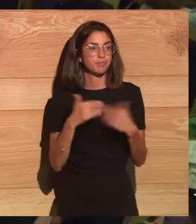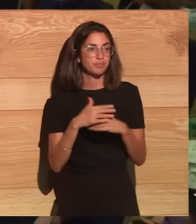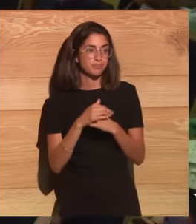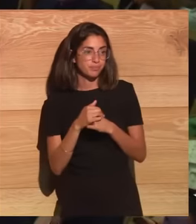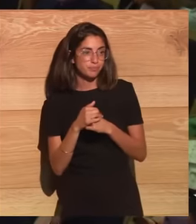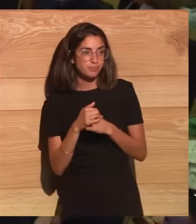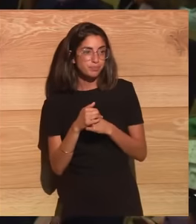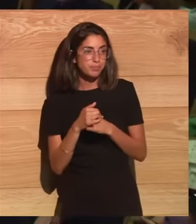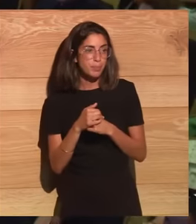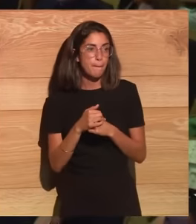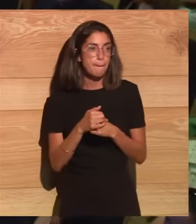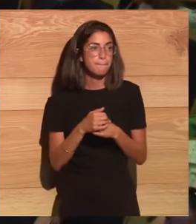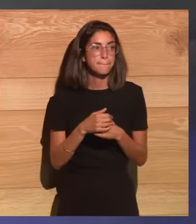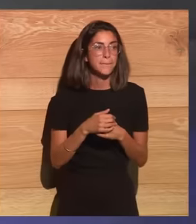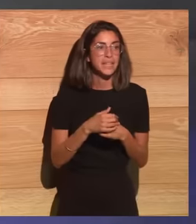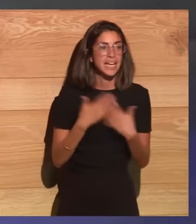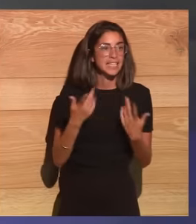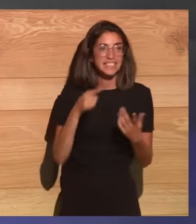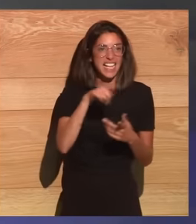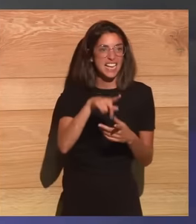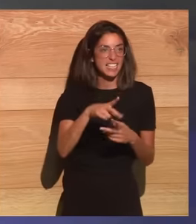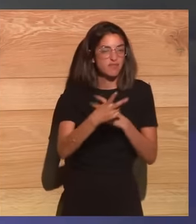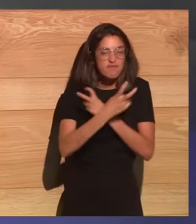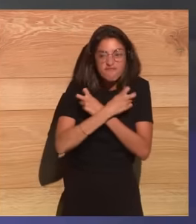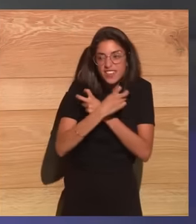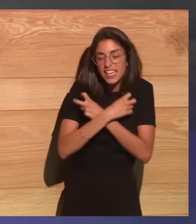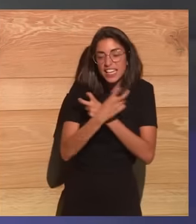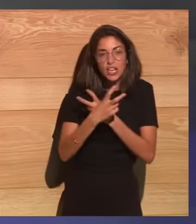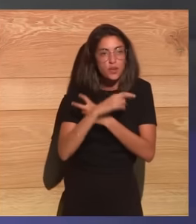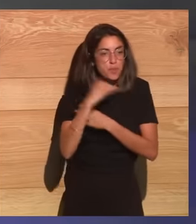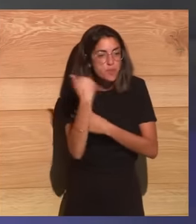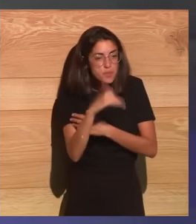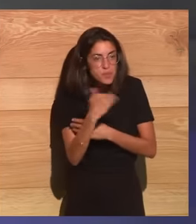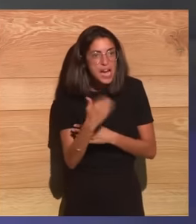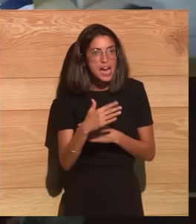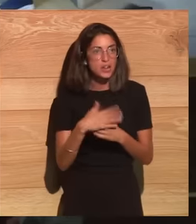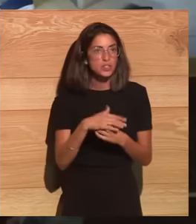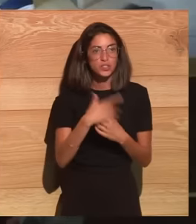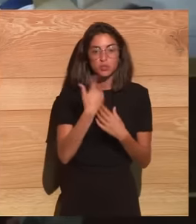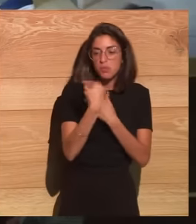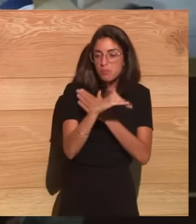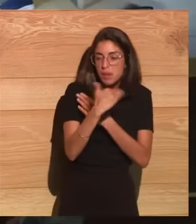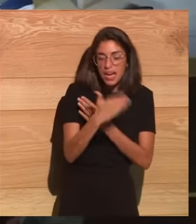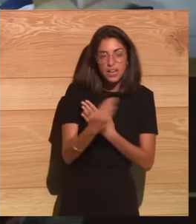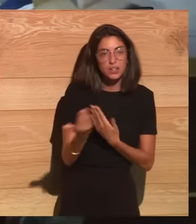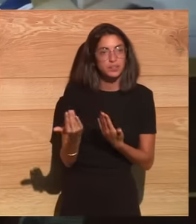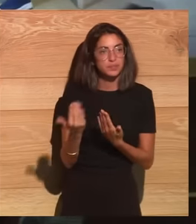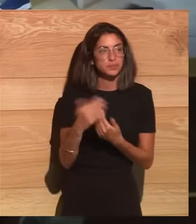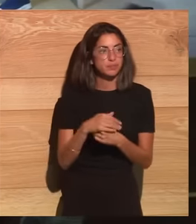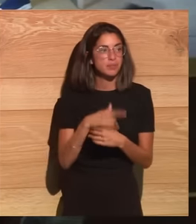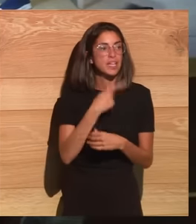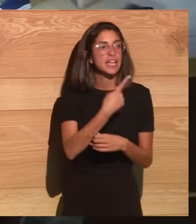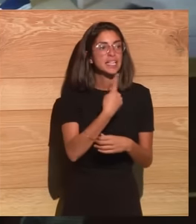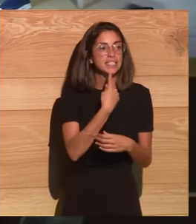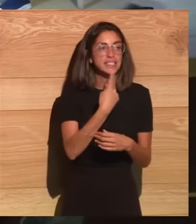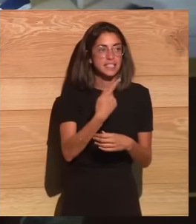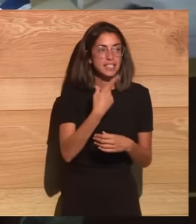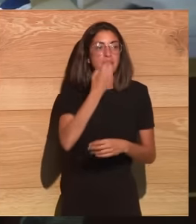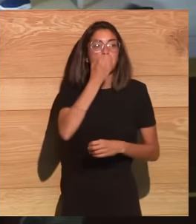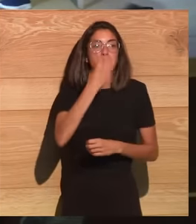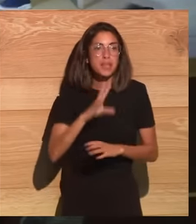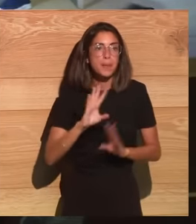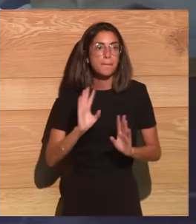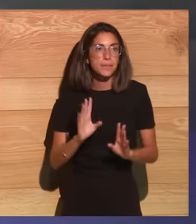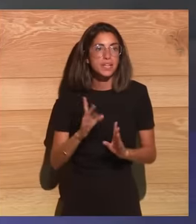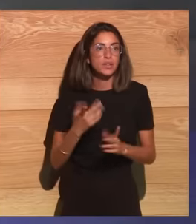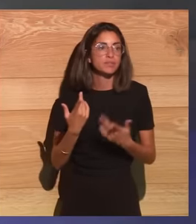Es que es veneno, Javi. Juan. Es que es veneno. Javi. Es veneno. No, lanza veneno. No, eso es veneno. Lo estaba diciendo bien. Y lo has subrayado. Metido... Y lo has